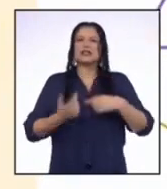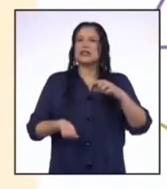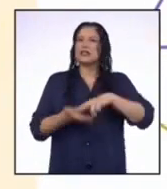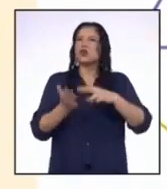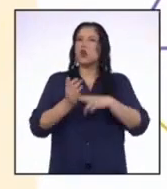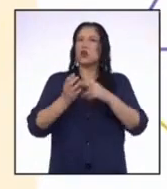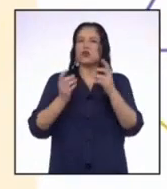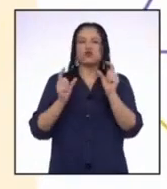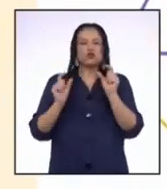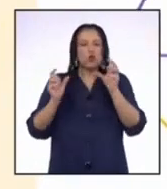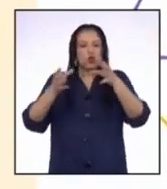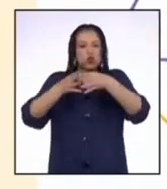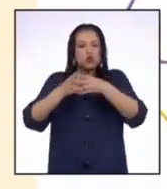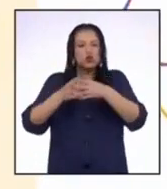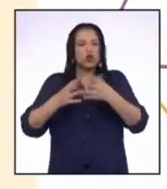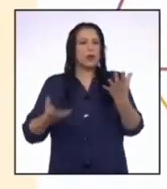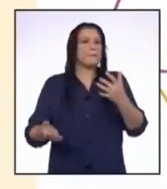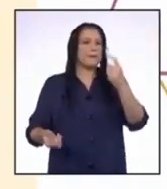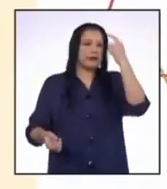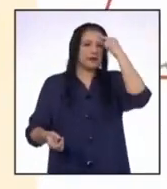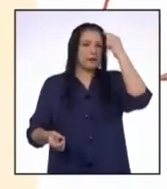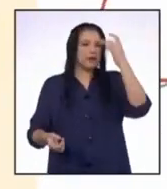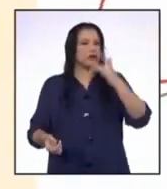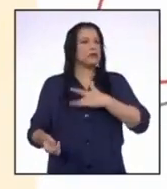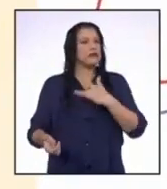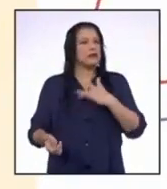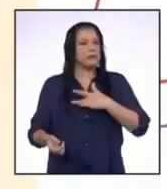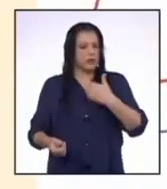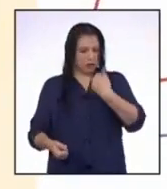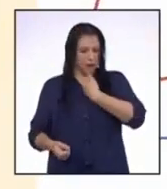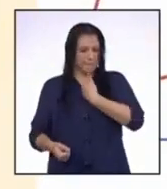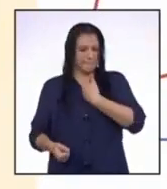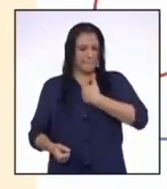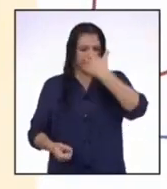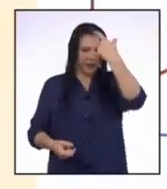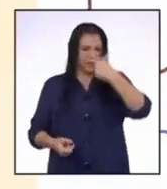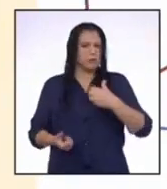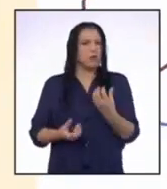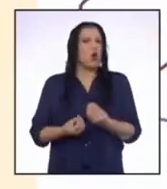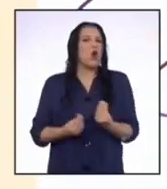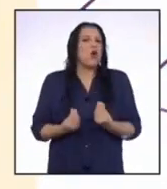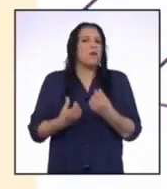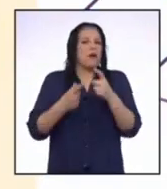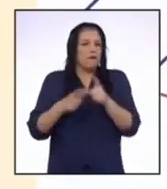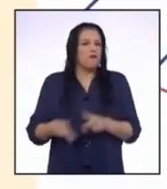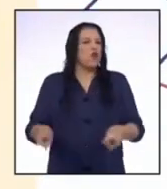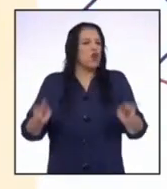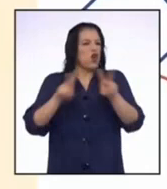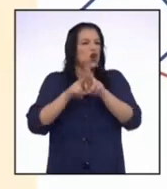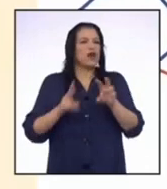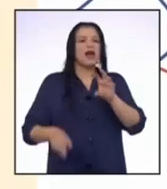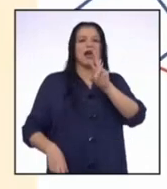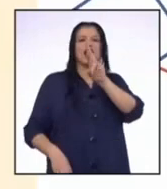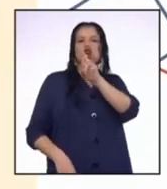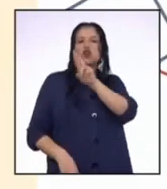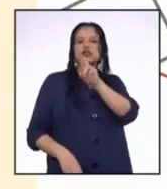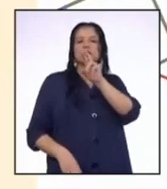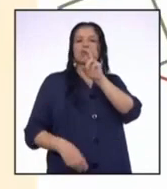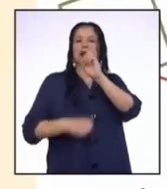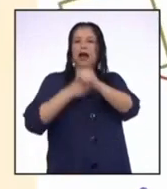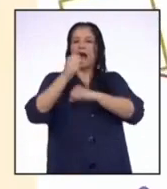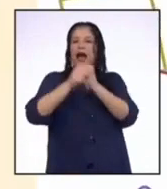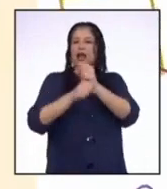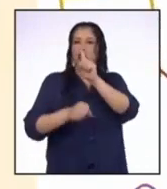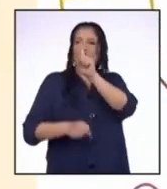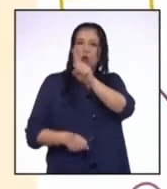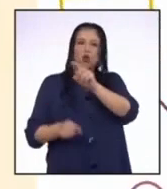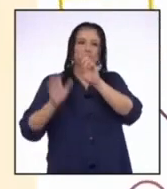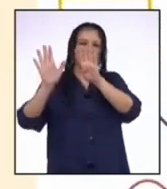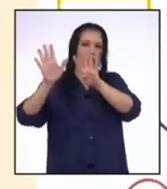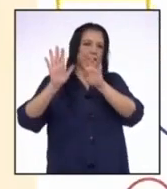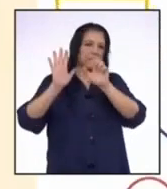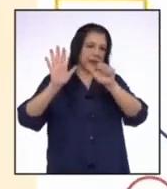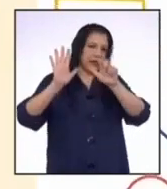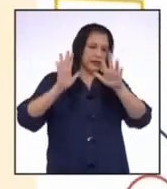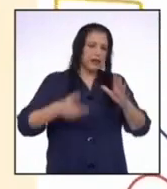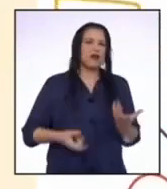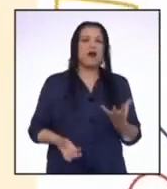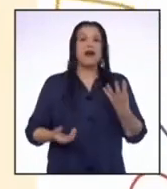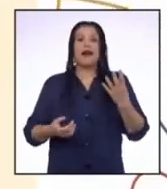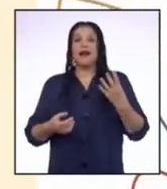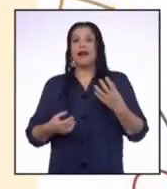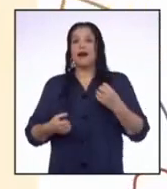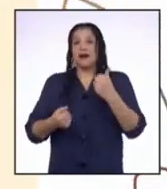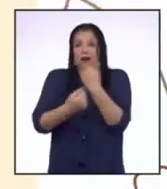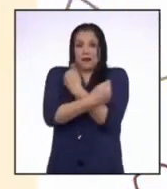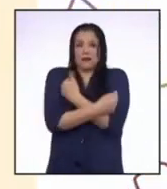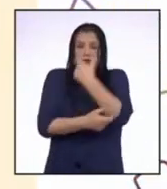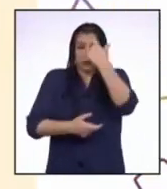pensamientos y sentimientos que un individuo tiene acerca de su propio valor. Rosenberg, 1965. La autoestima del